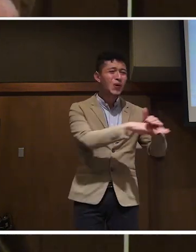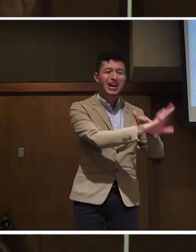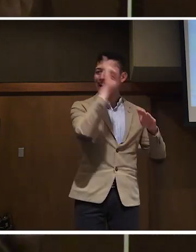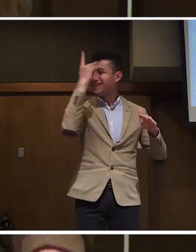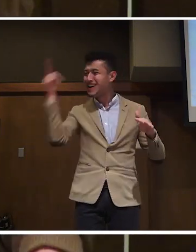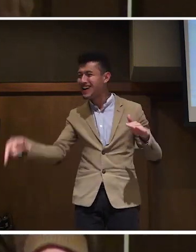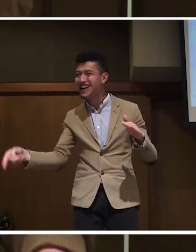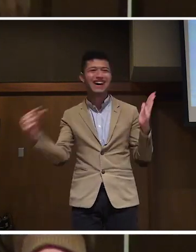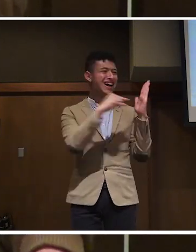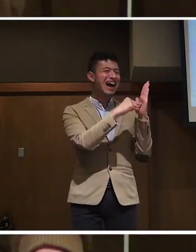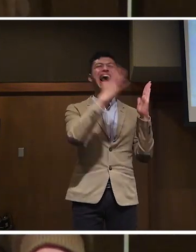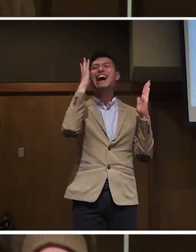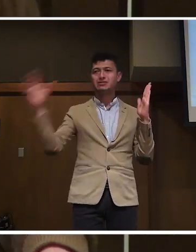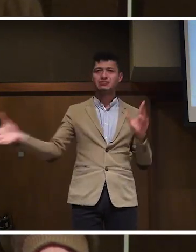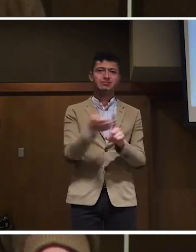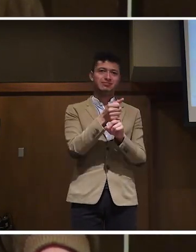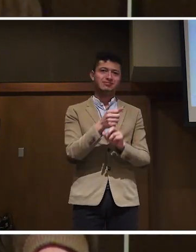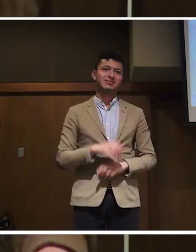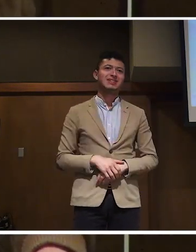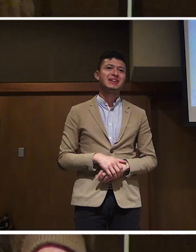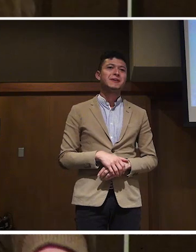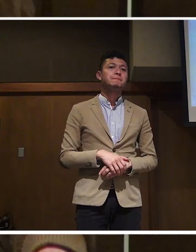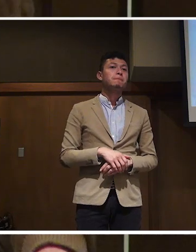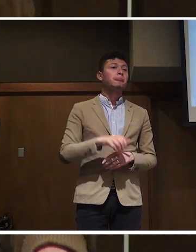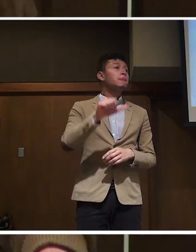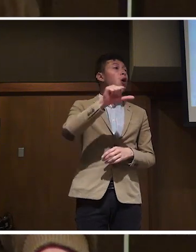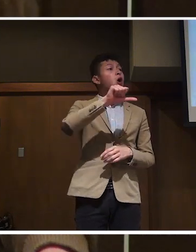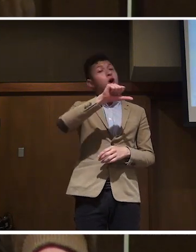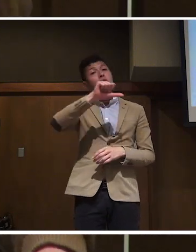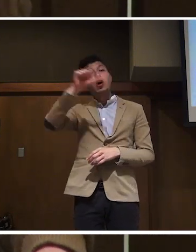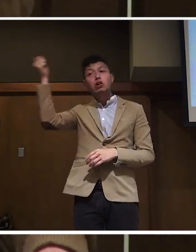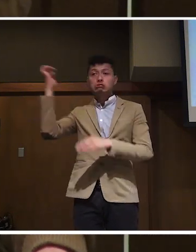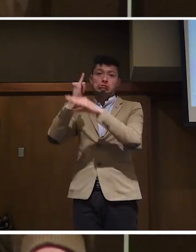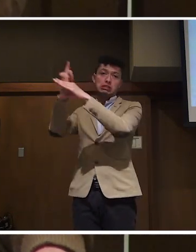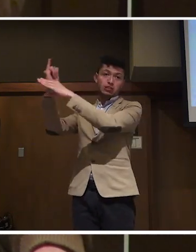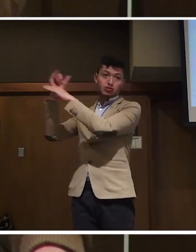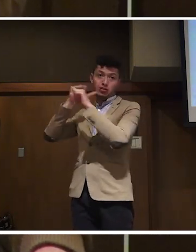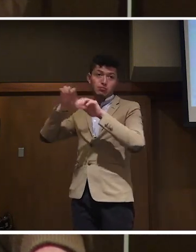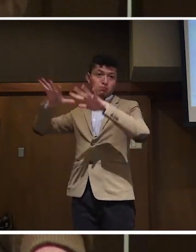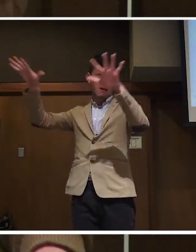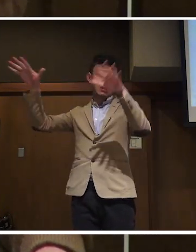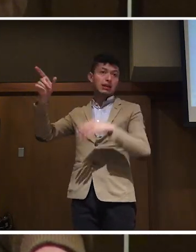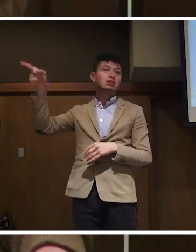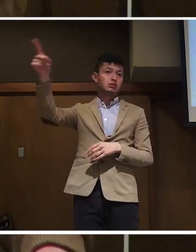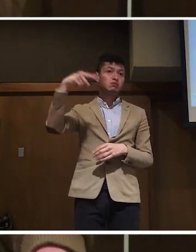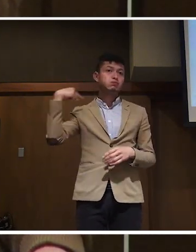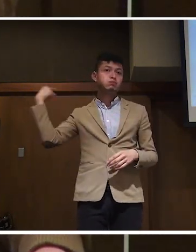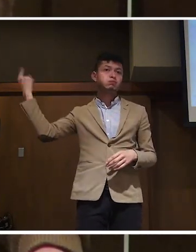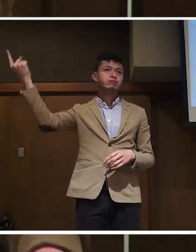Cosa que desafortunadamente no pasa en otras instituciones públicas del país, donde la probabilidad